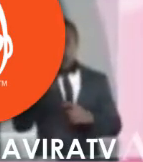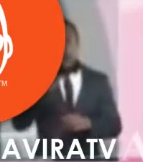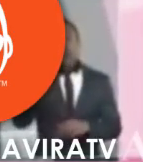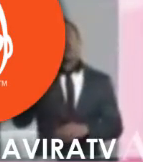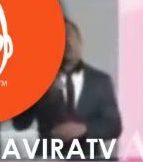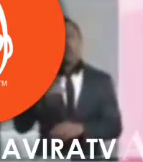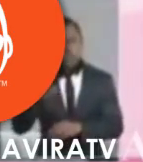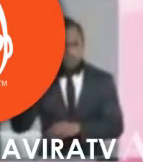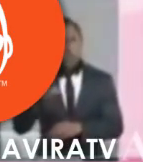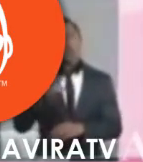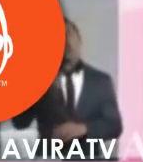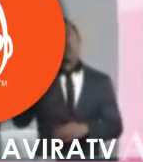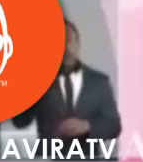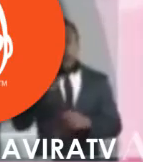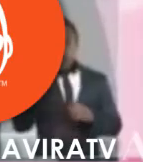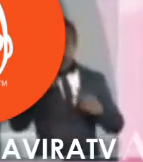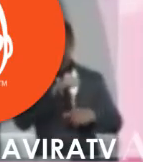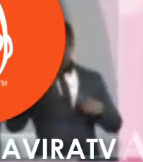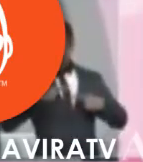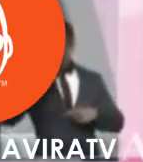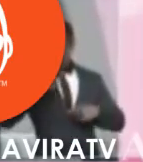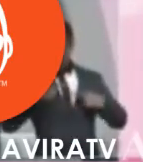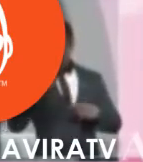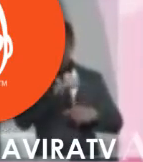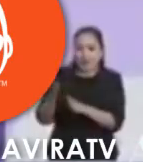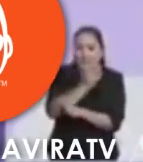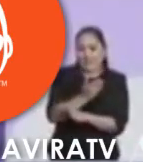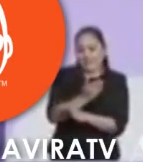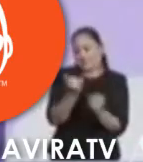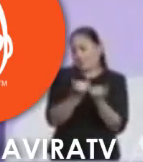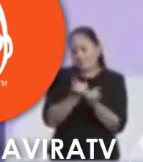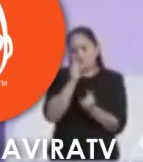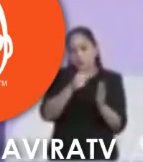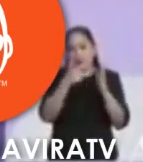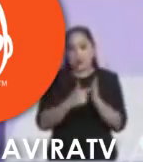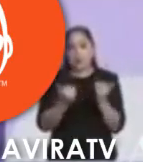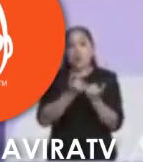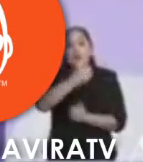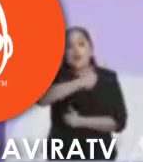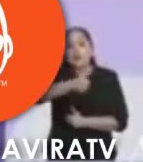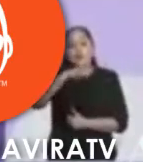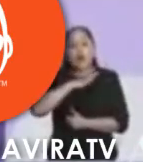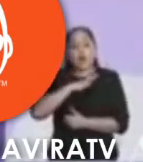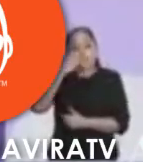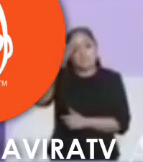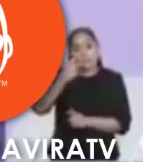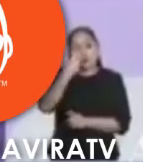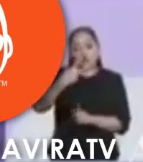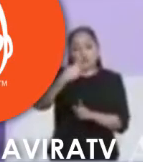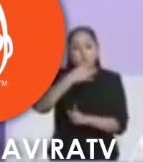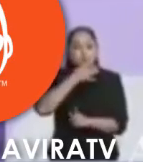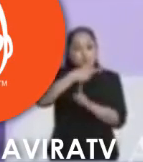salieron 500,000 de personas a manifestarse contra la inseguridad cuando él era jefe de gobierno. Creo que estamos teniendo dificultades técnicas. Le pido por